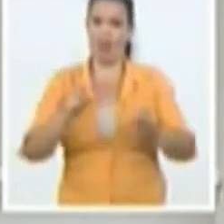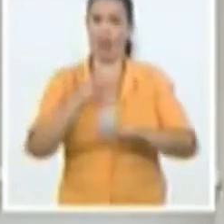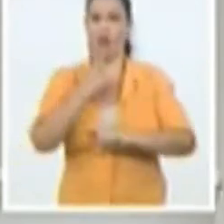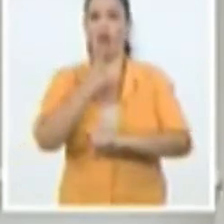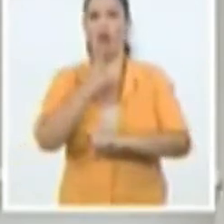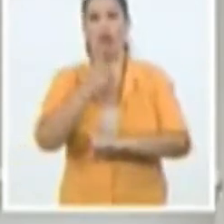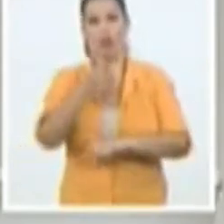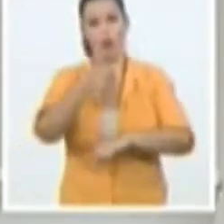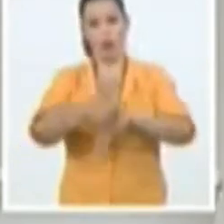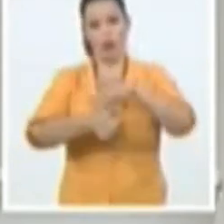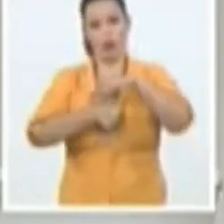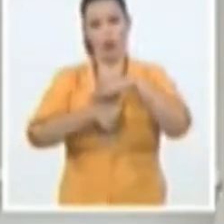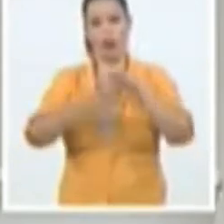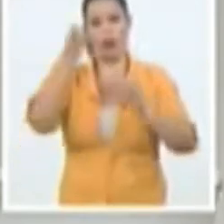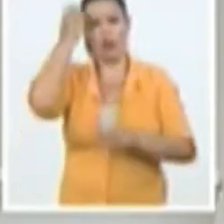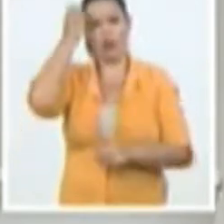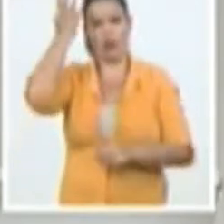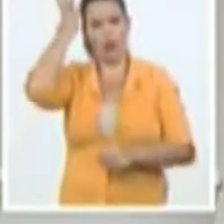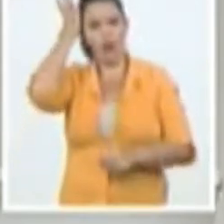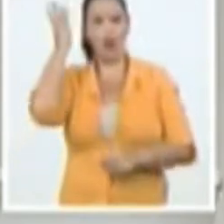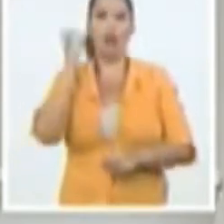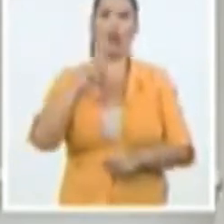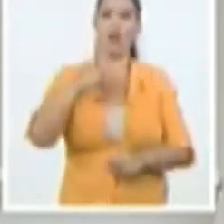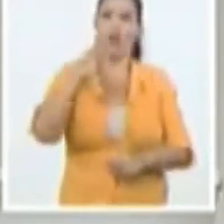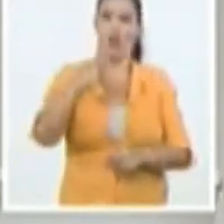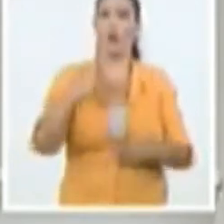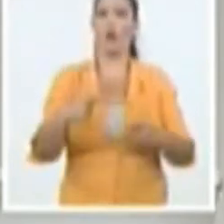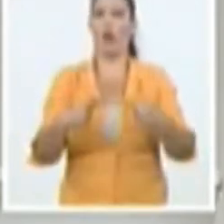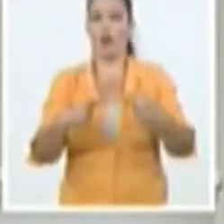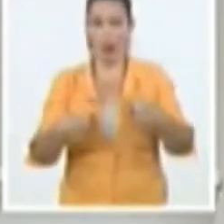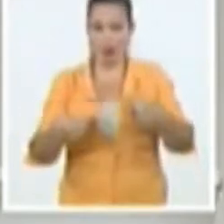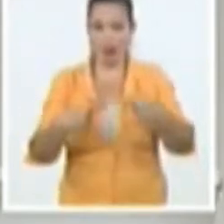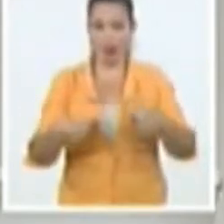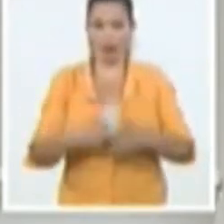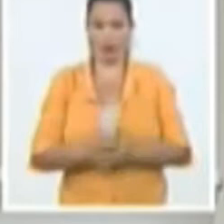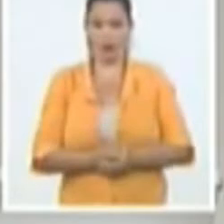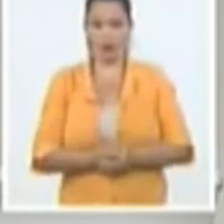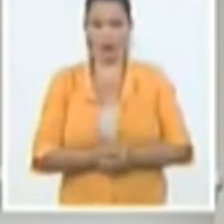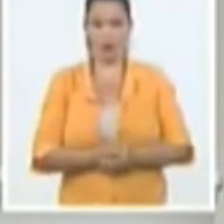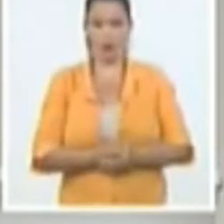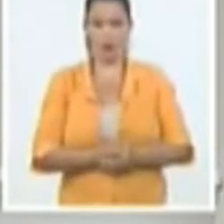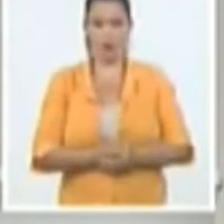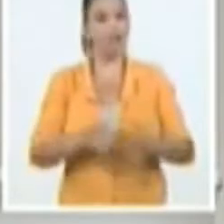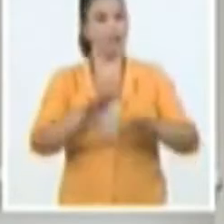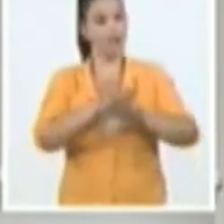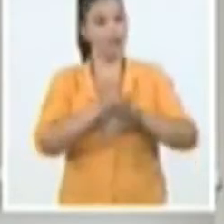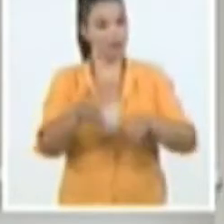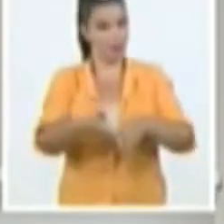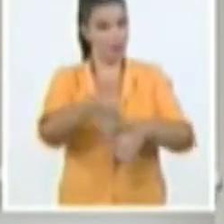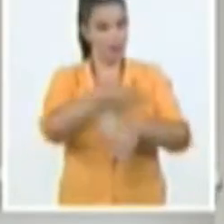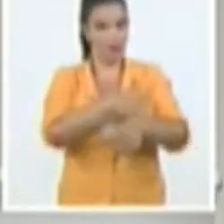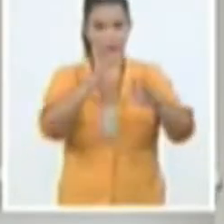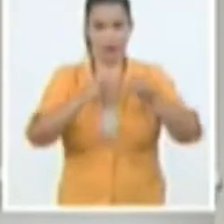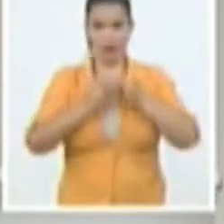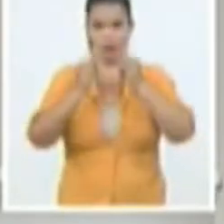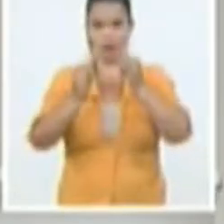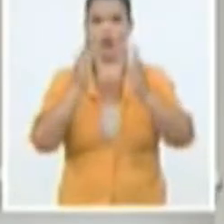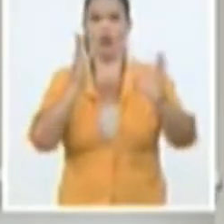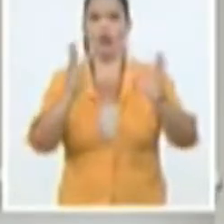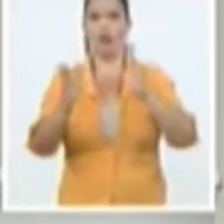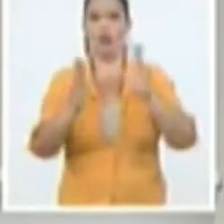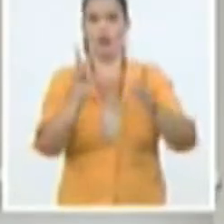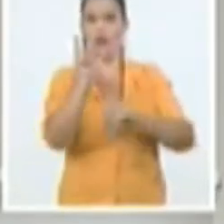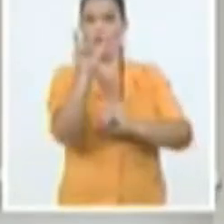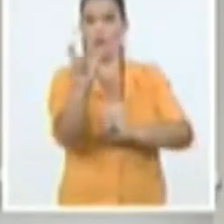Central. Como se ha estado informando, entre el 20 y el 27 de septiembre, un reducido